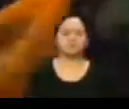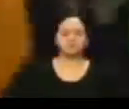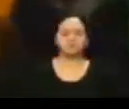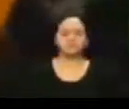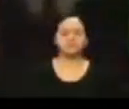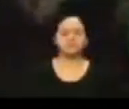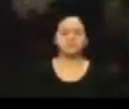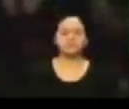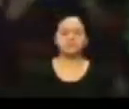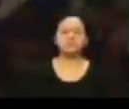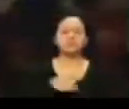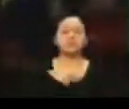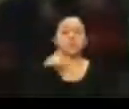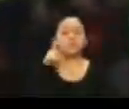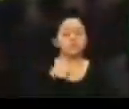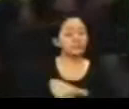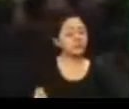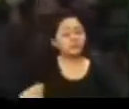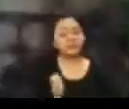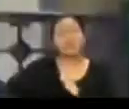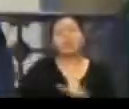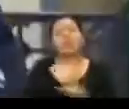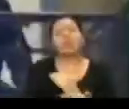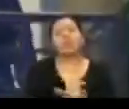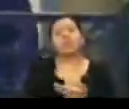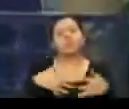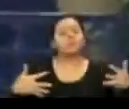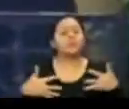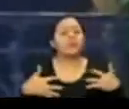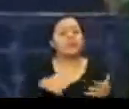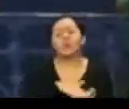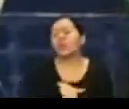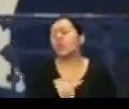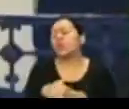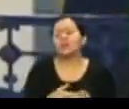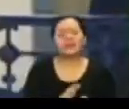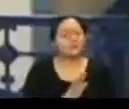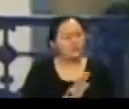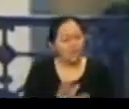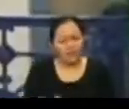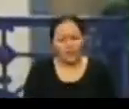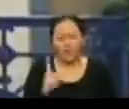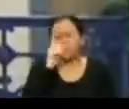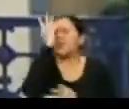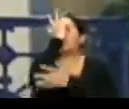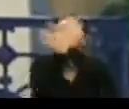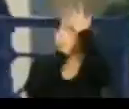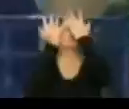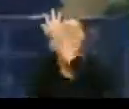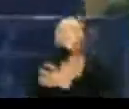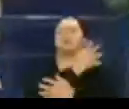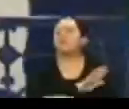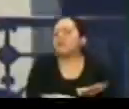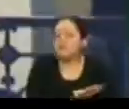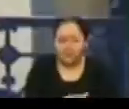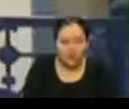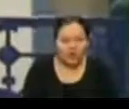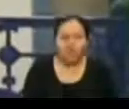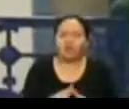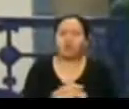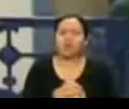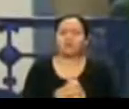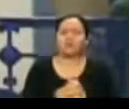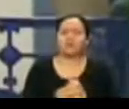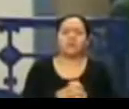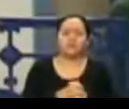Que nadie se me amilane, que nadie se me turbe por esto que enfrentamos. No